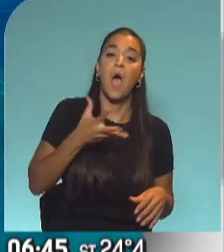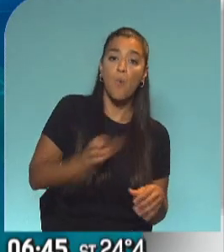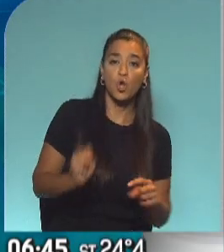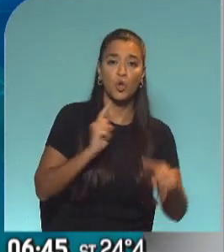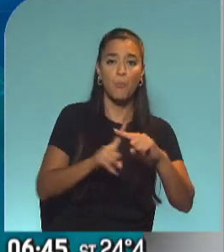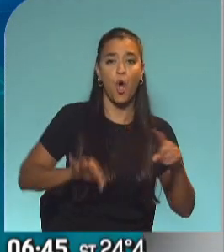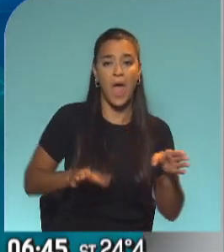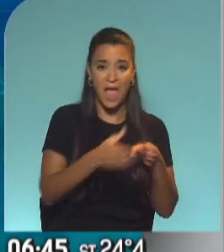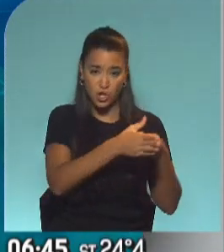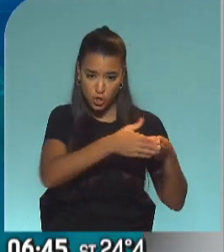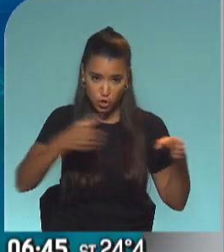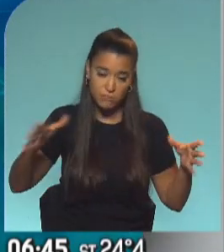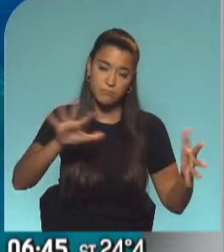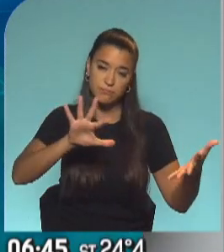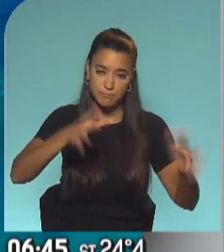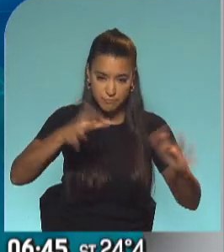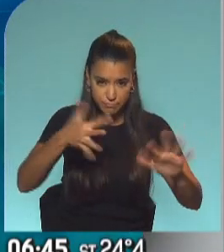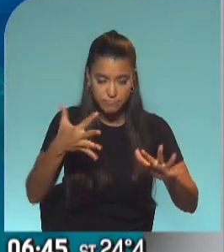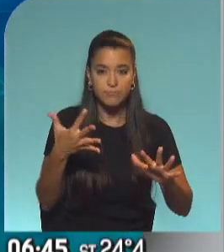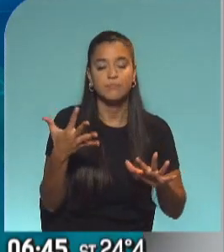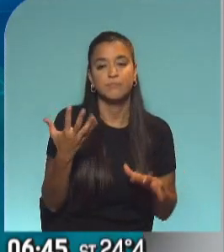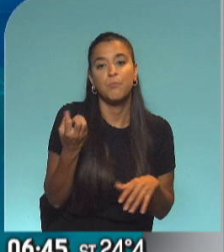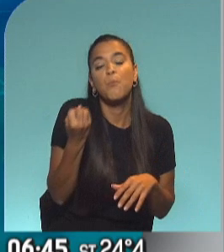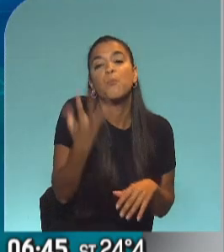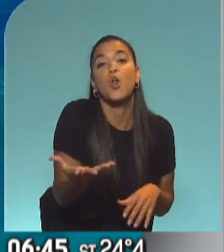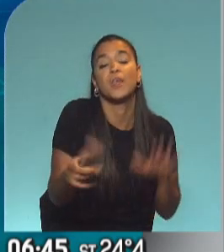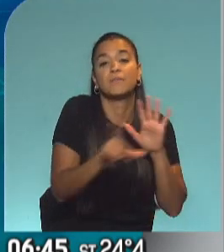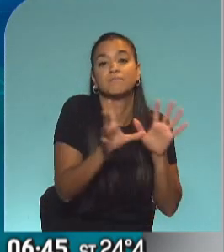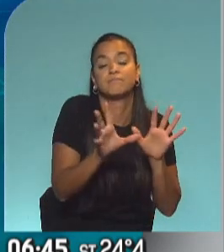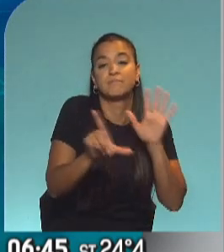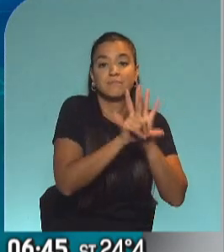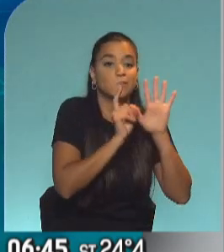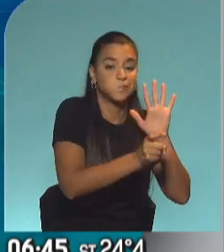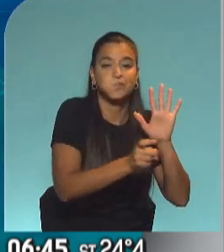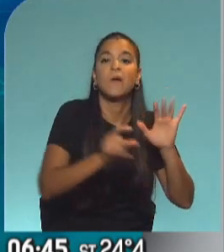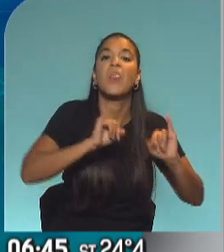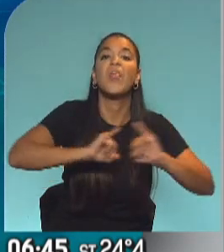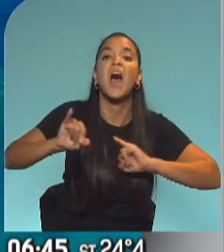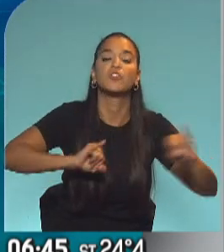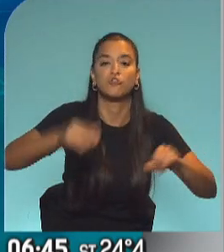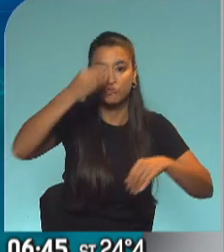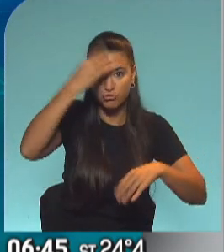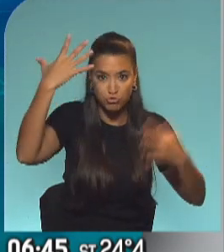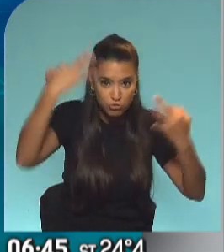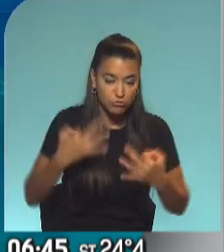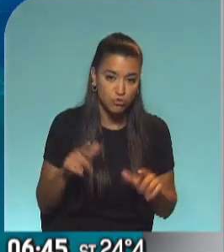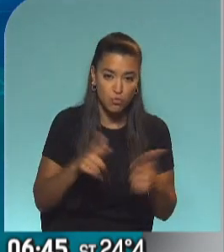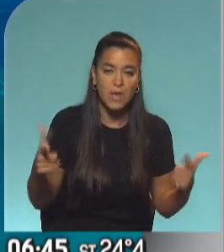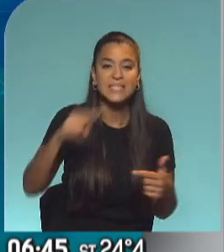por año, obviamente estimaciones porque es ilegal, entonces no están los datos confirmados.